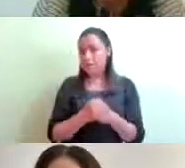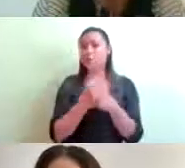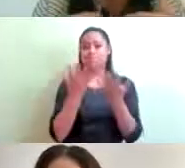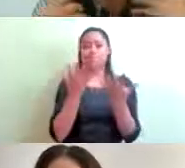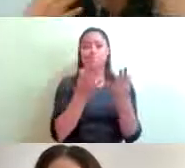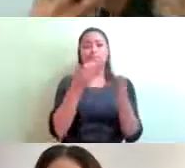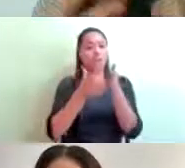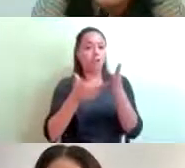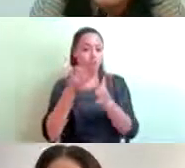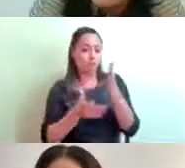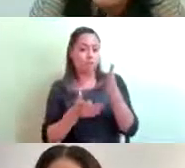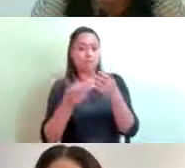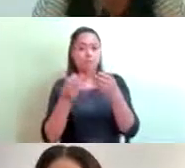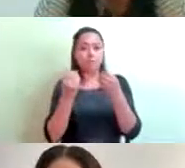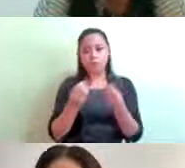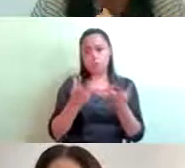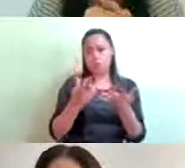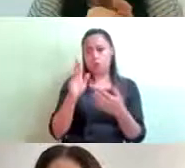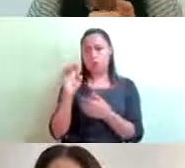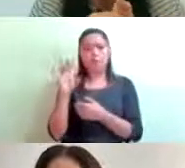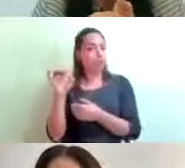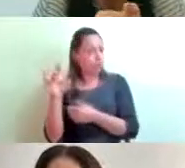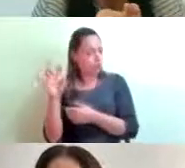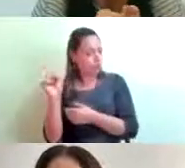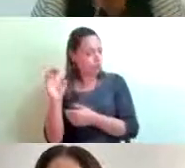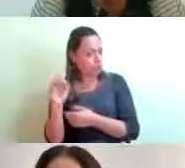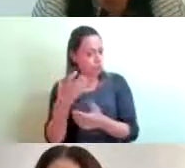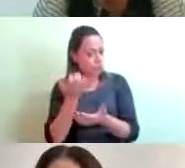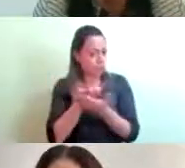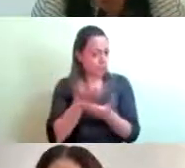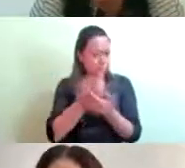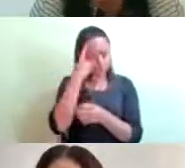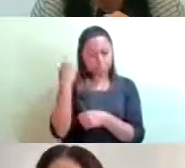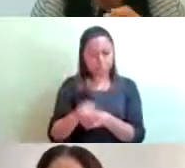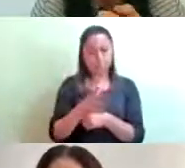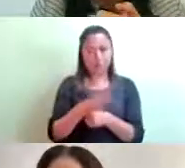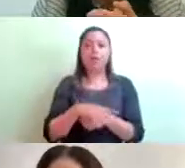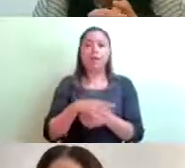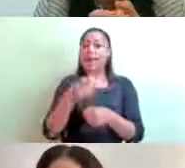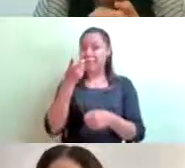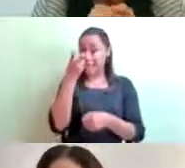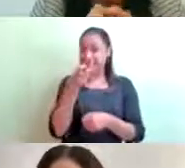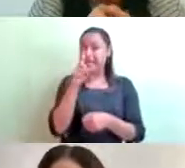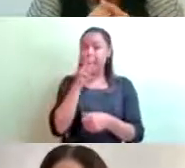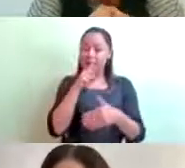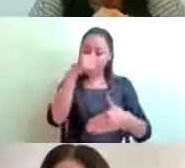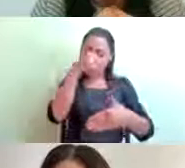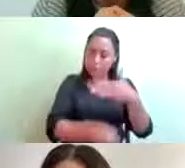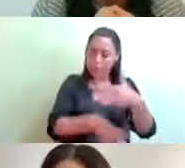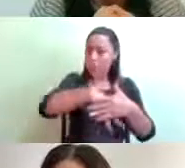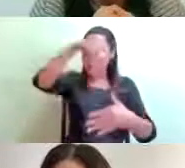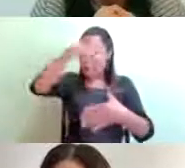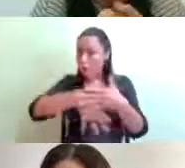recursos económicos para extraer con infraestructura esa agua del subsuelo. Y eventualmente